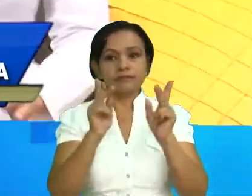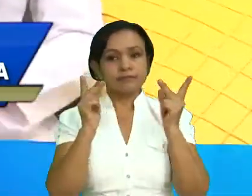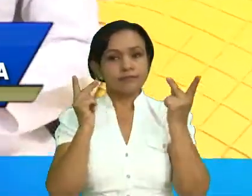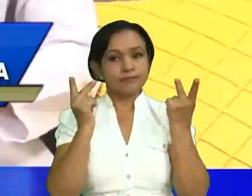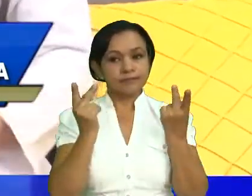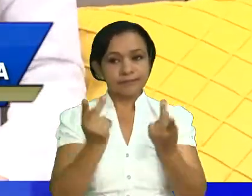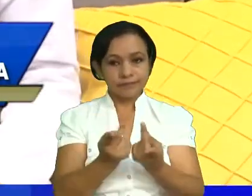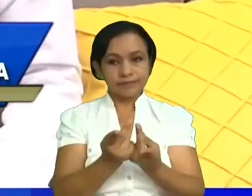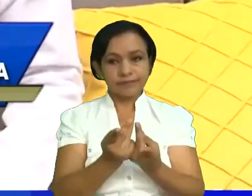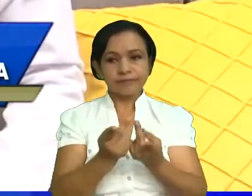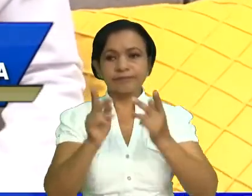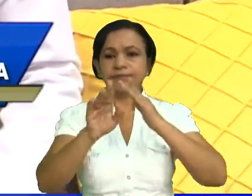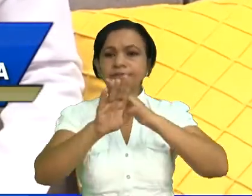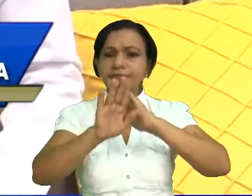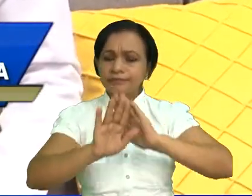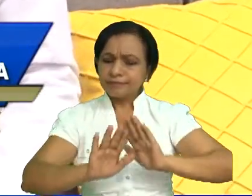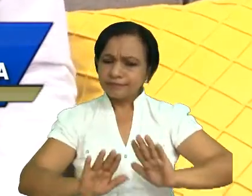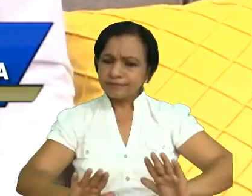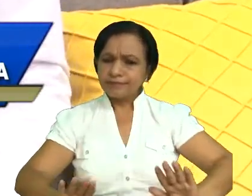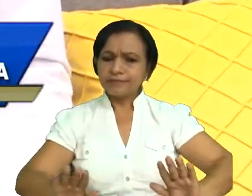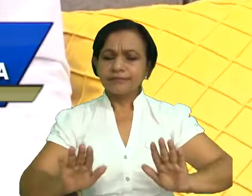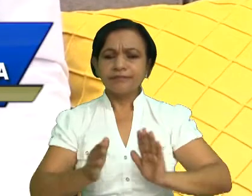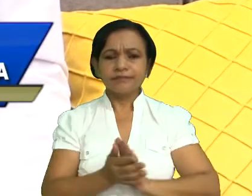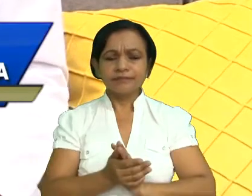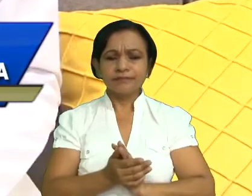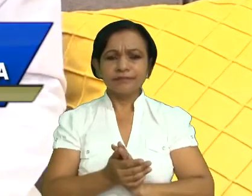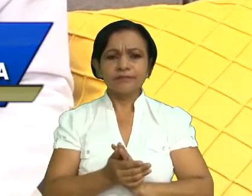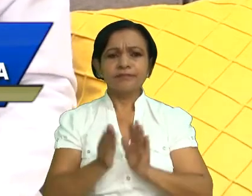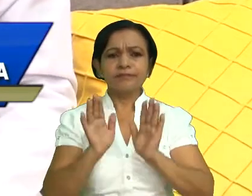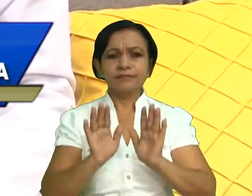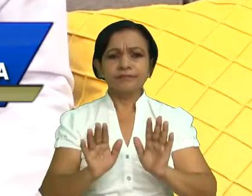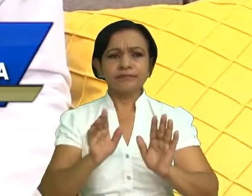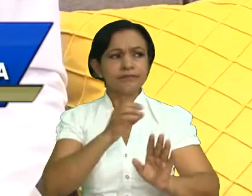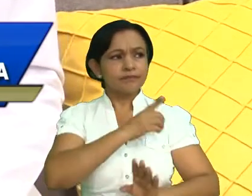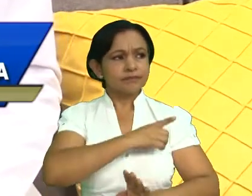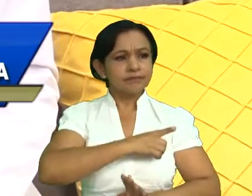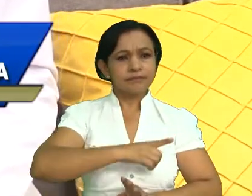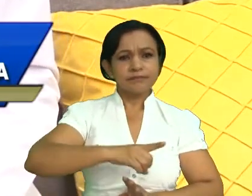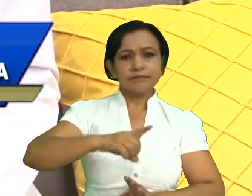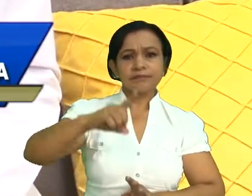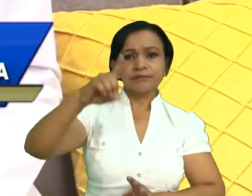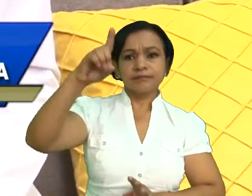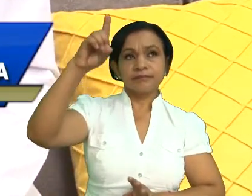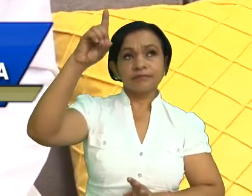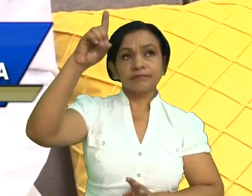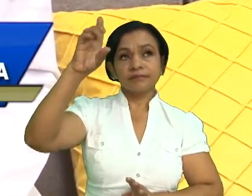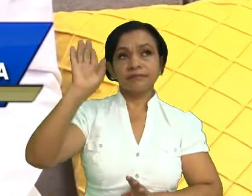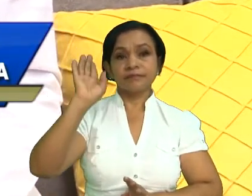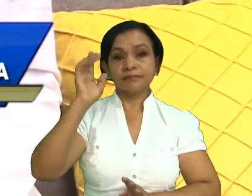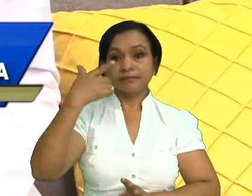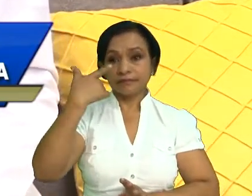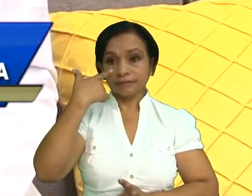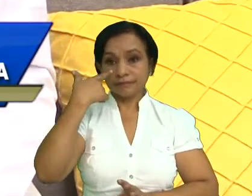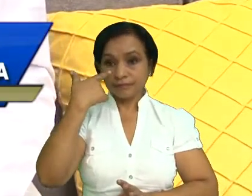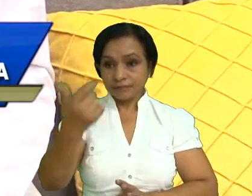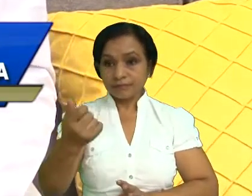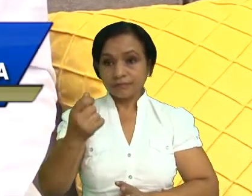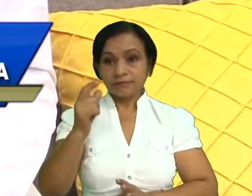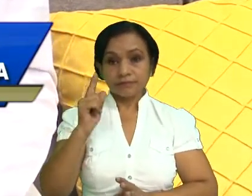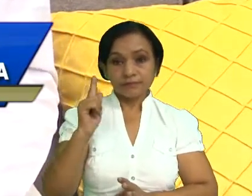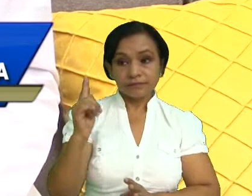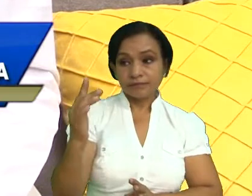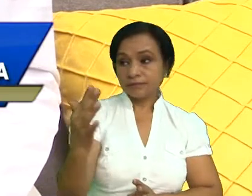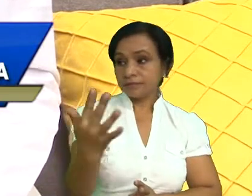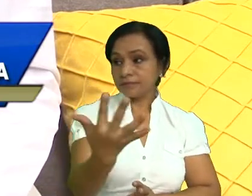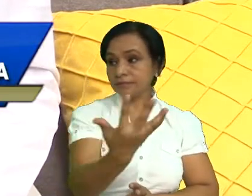estar tranquilo, primero esperando en Dios, y segundo, reconociendo pues de que nosotros, a